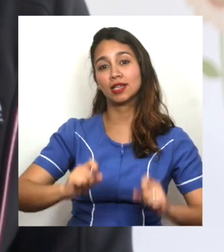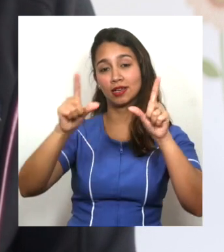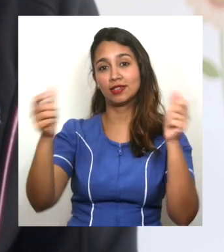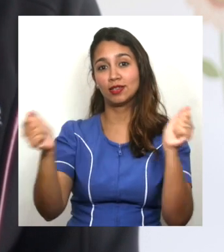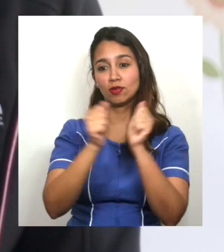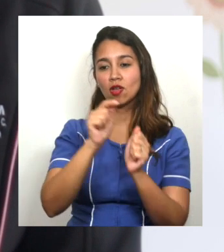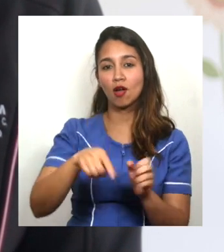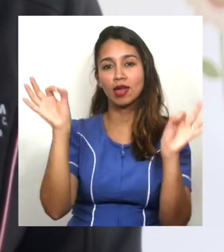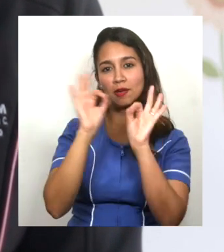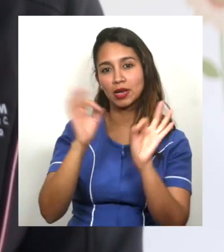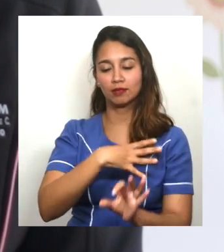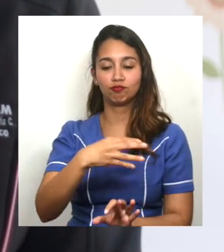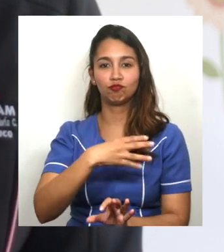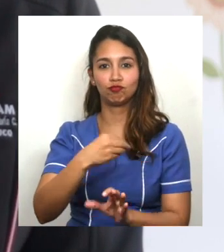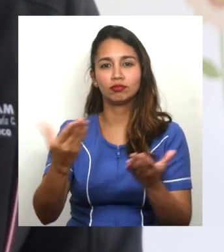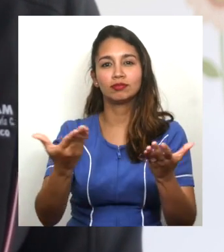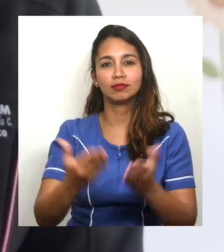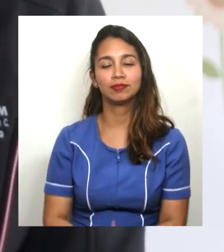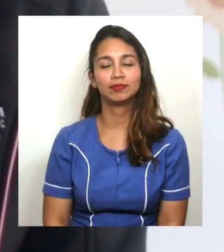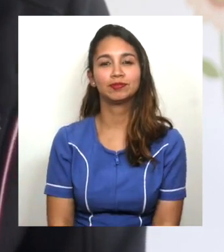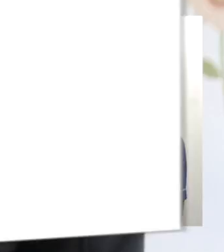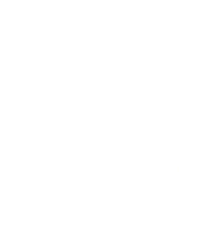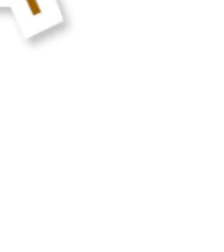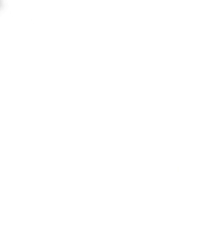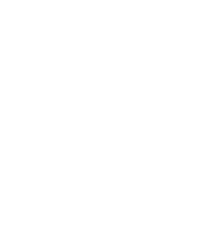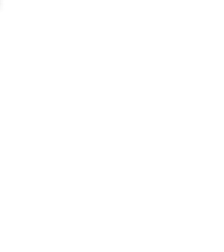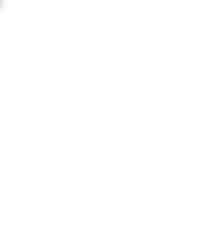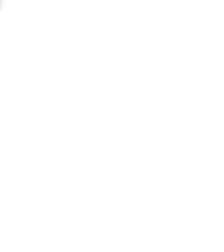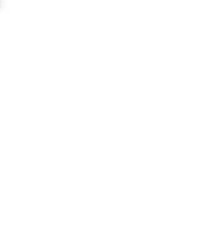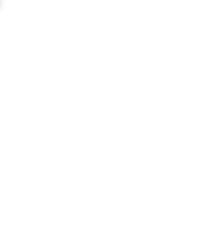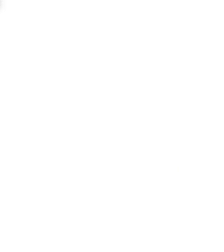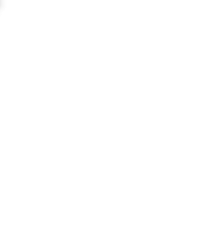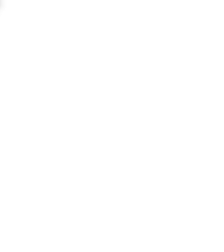Coltauco, y hoy hablaremos acerca de la lactancia materna.